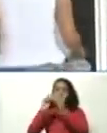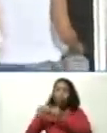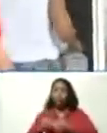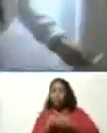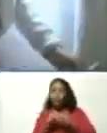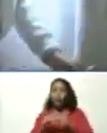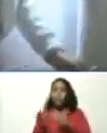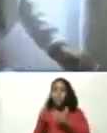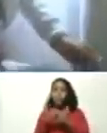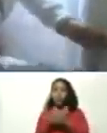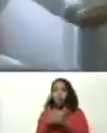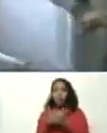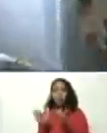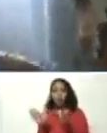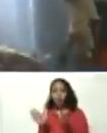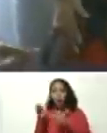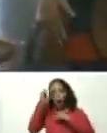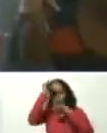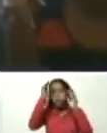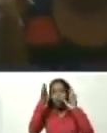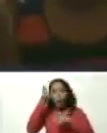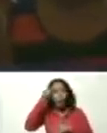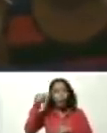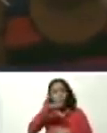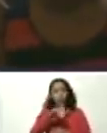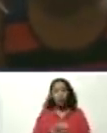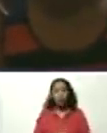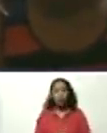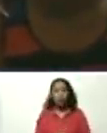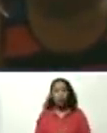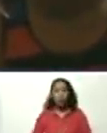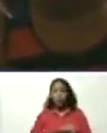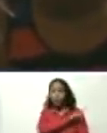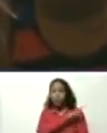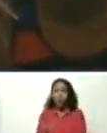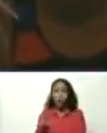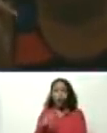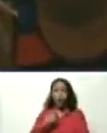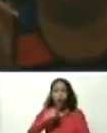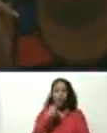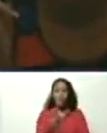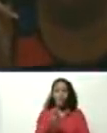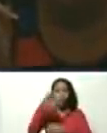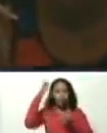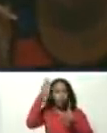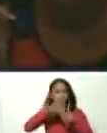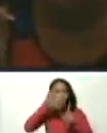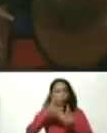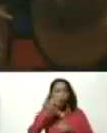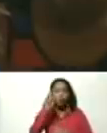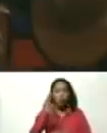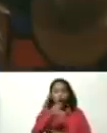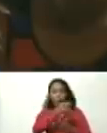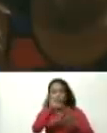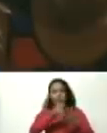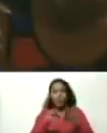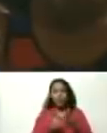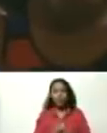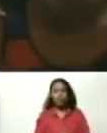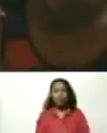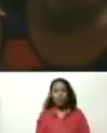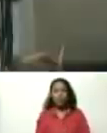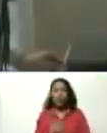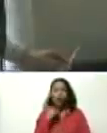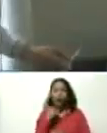de puertas abiertas, atendiendo a la población. Es una orden, una orientación, una línea. Cuando